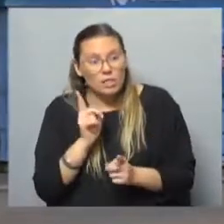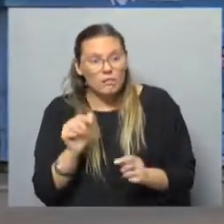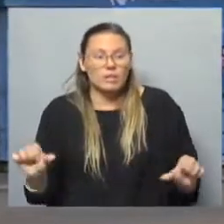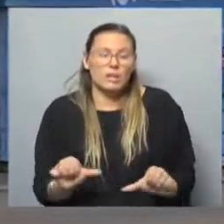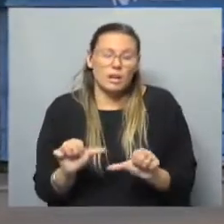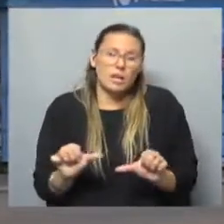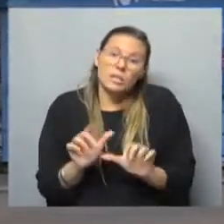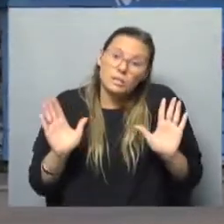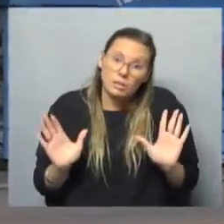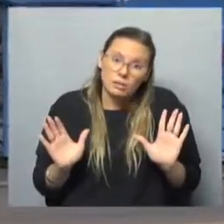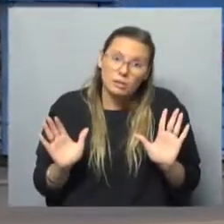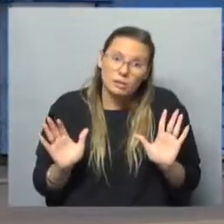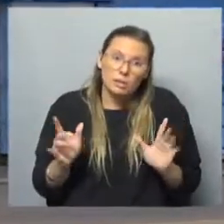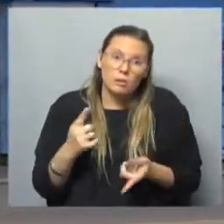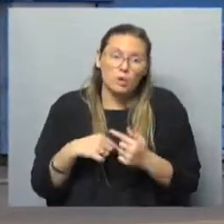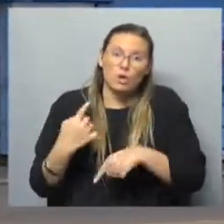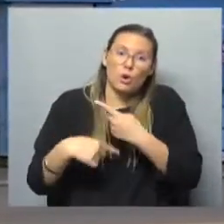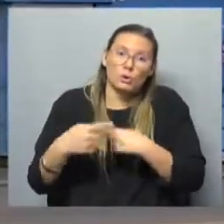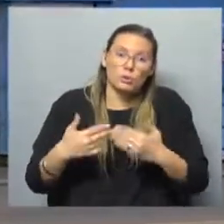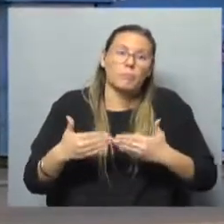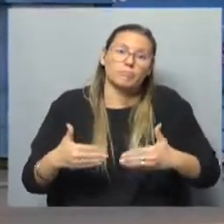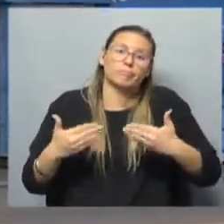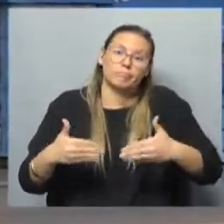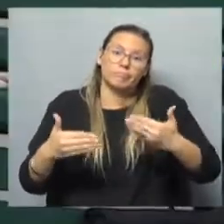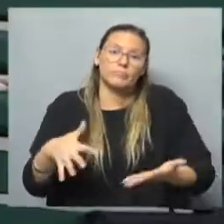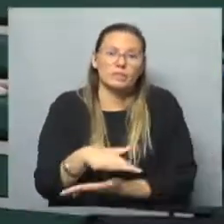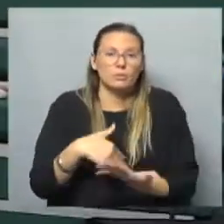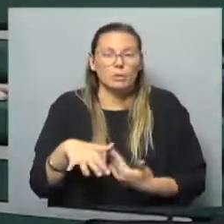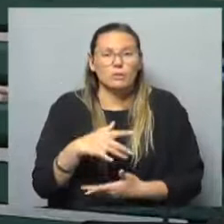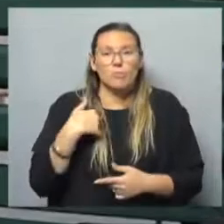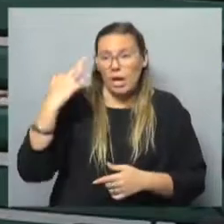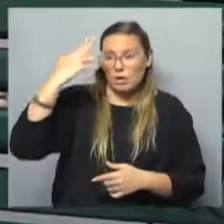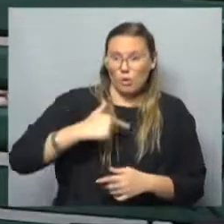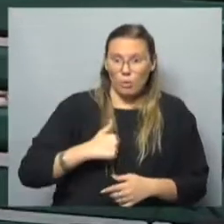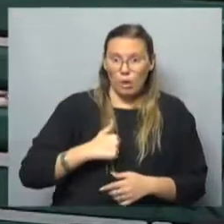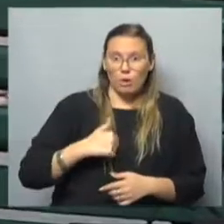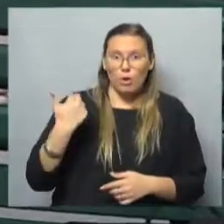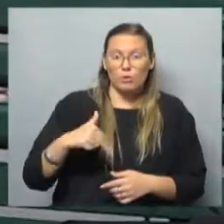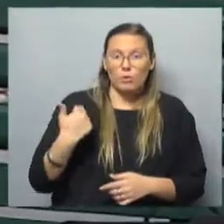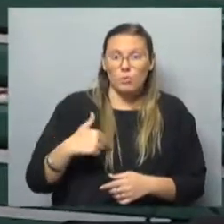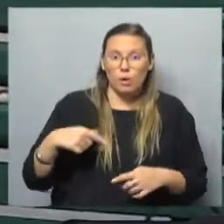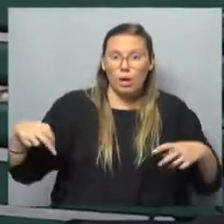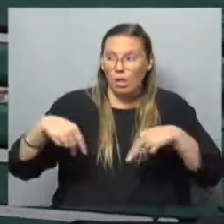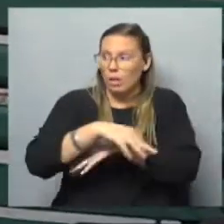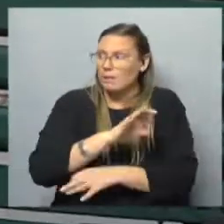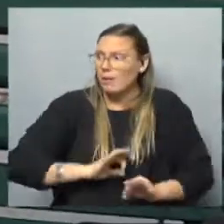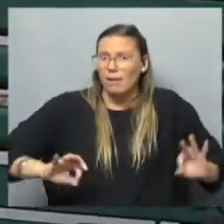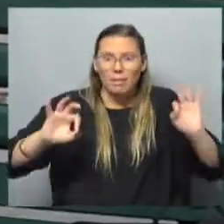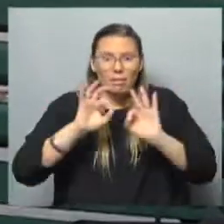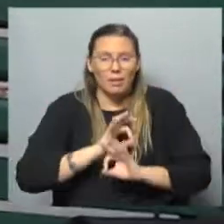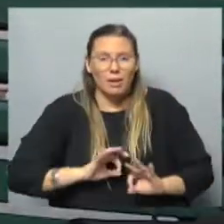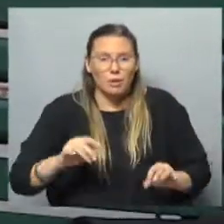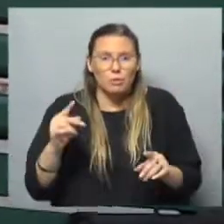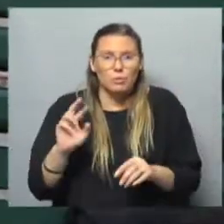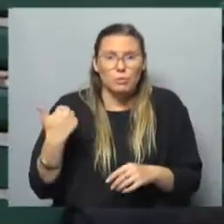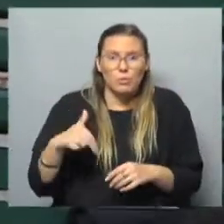ahora también y no seguir estirando y estirando las cuestiones. Por ejemplo, me han robado y nunca hay nadie circulando, o sea, nunca hay